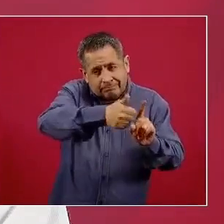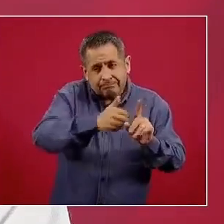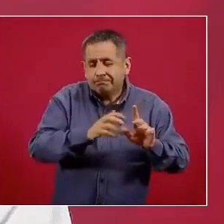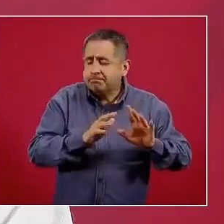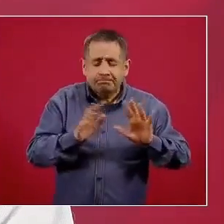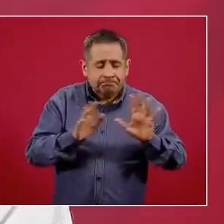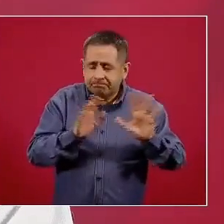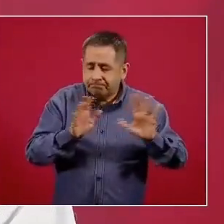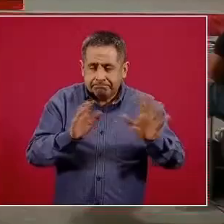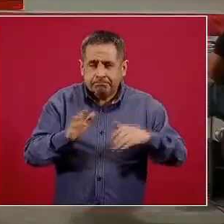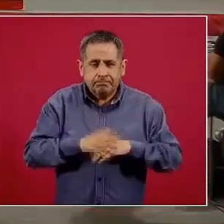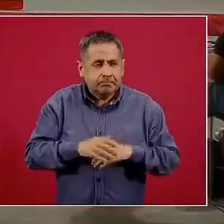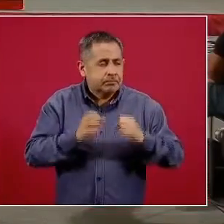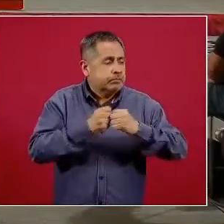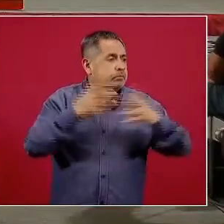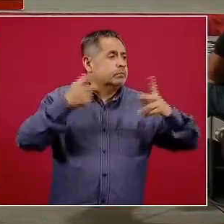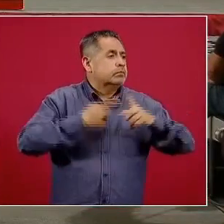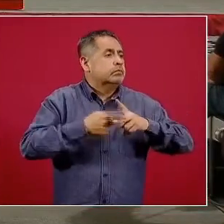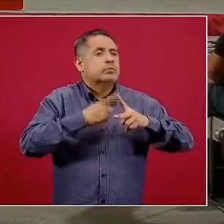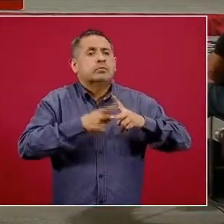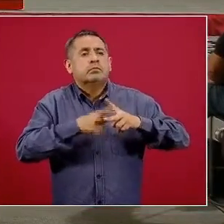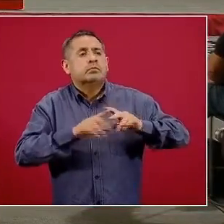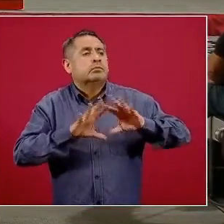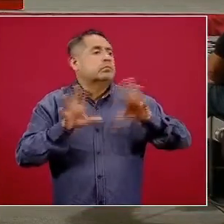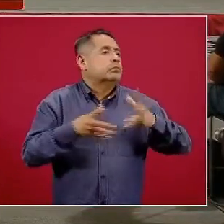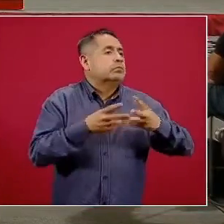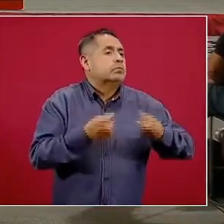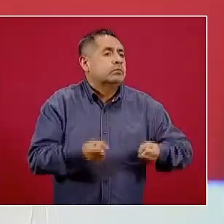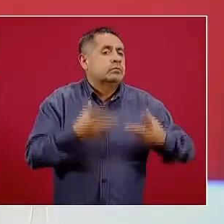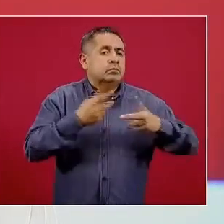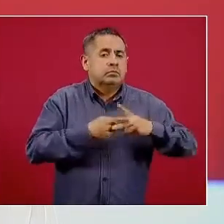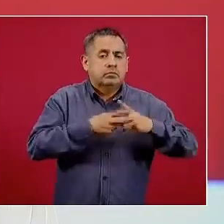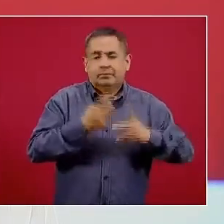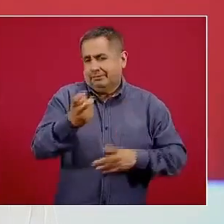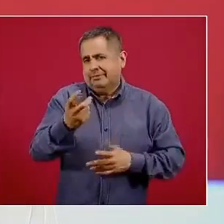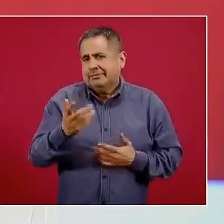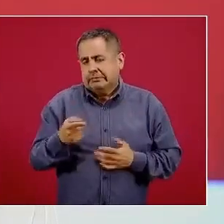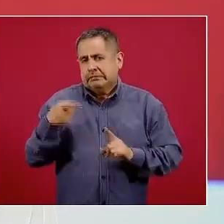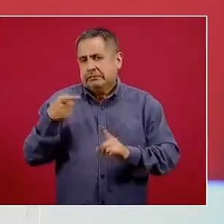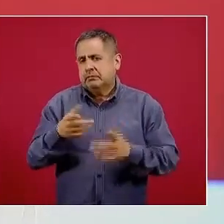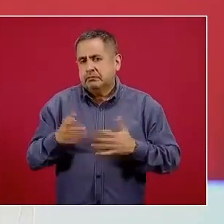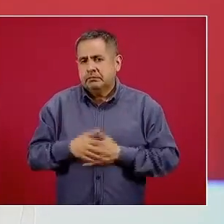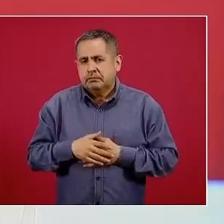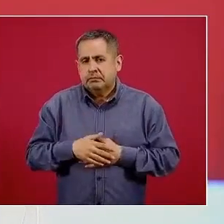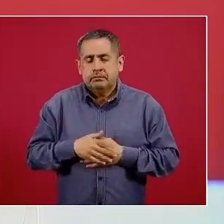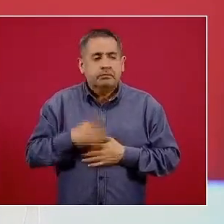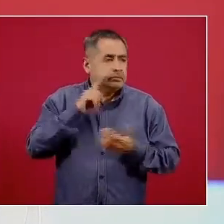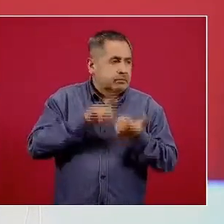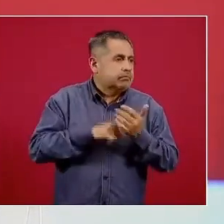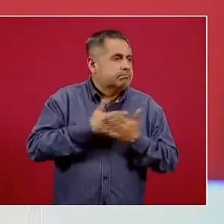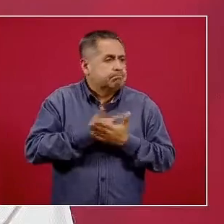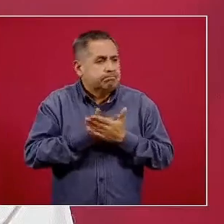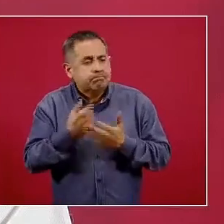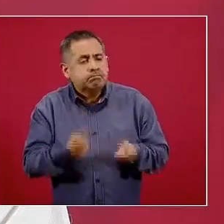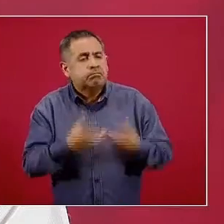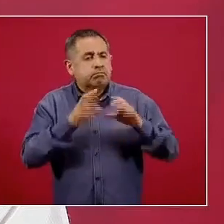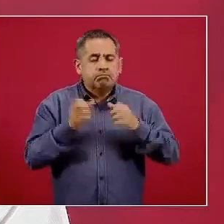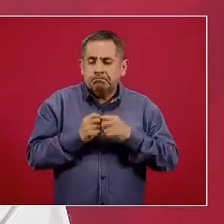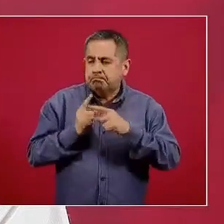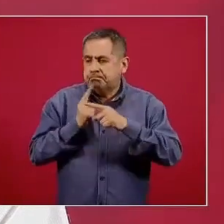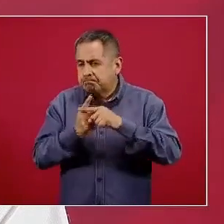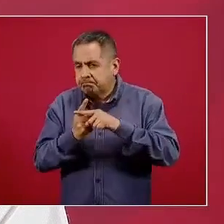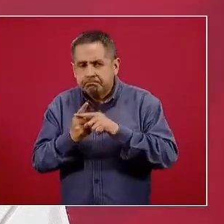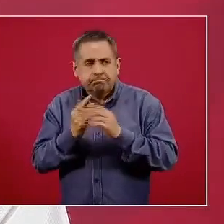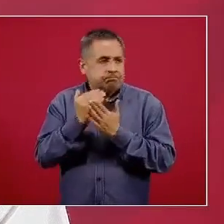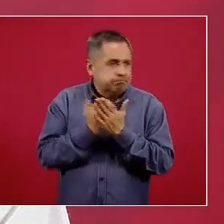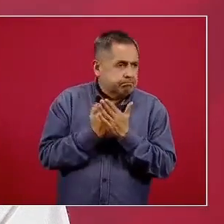Esta visualización, esa perspectiva de que la vigilancia epidemiológica es contar casos, hacer sumas y